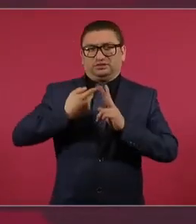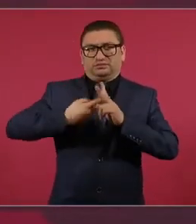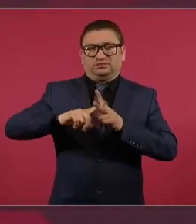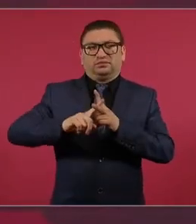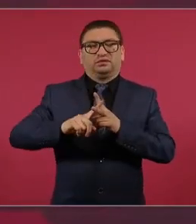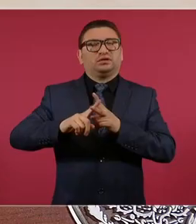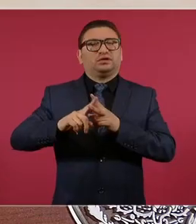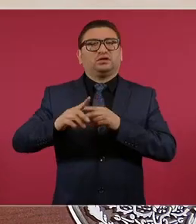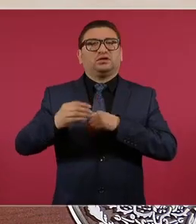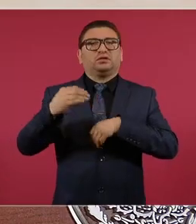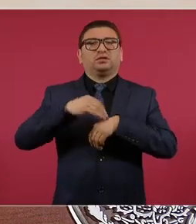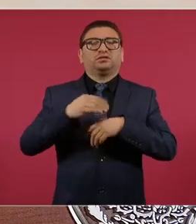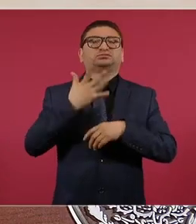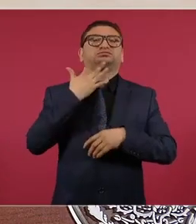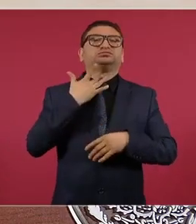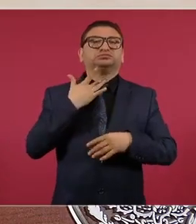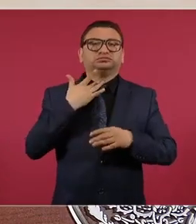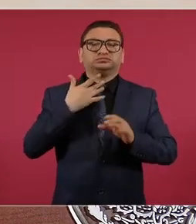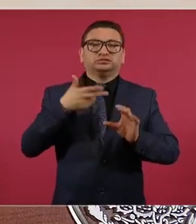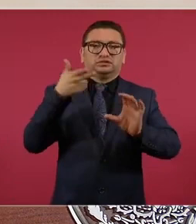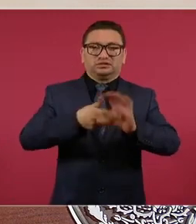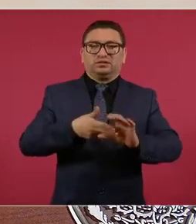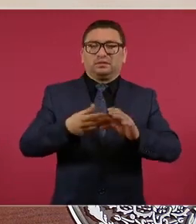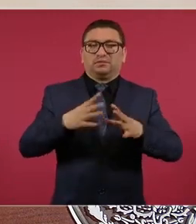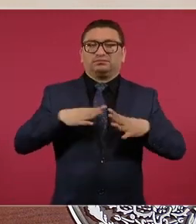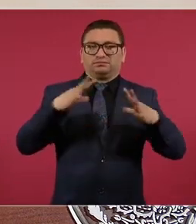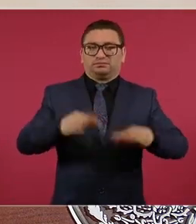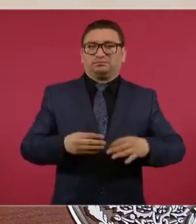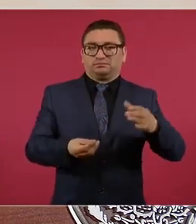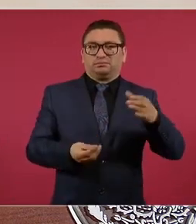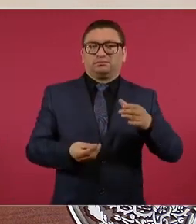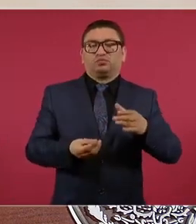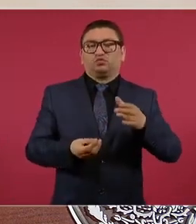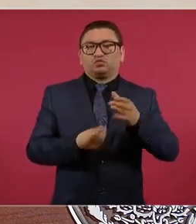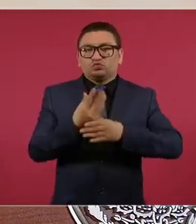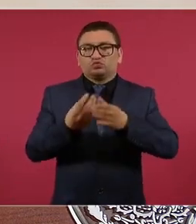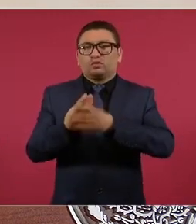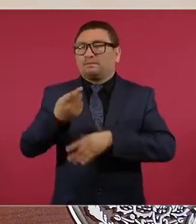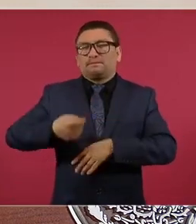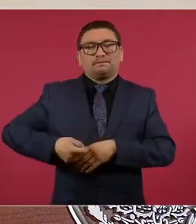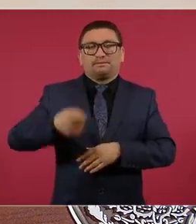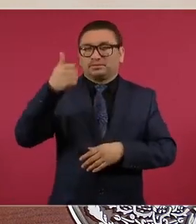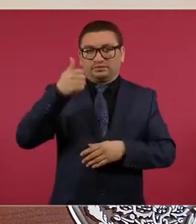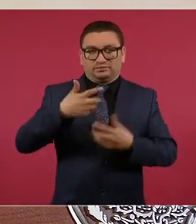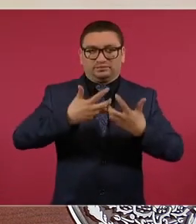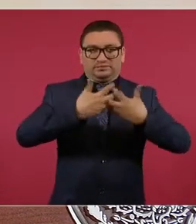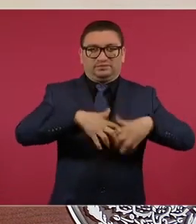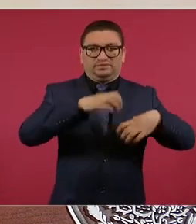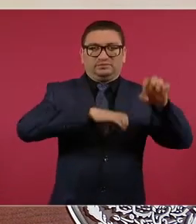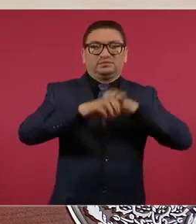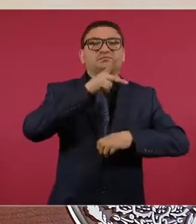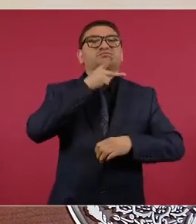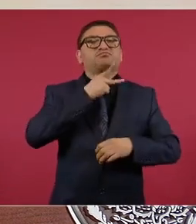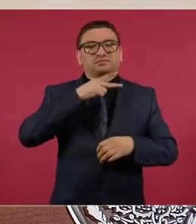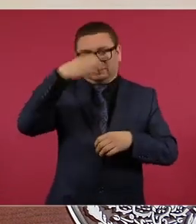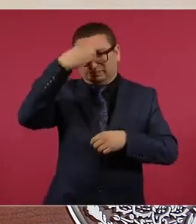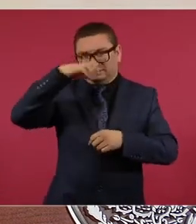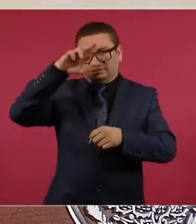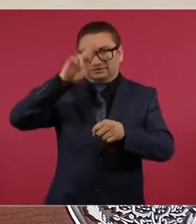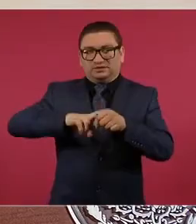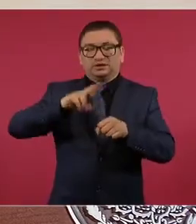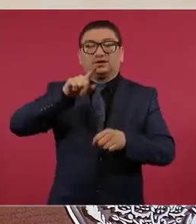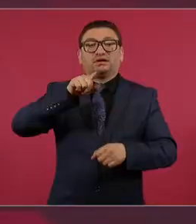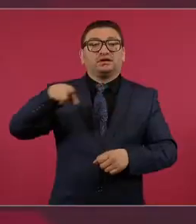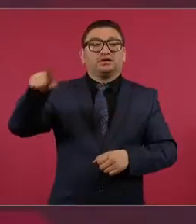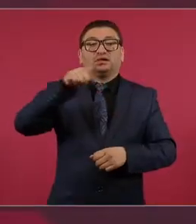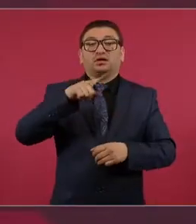este gasolineras o gasolinerías las empresas petroleras extranjeras